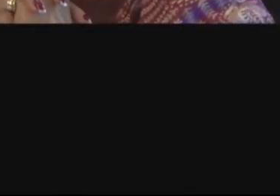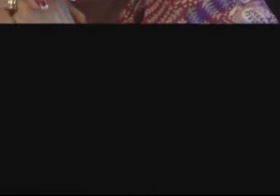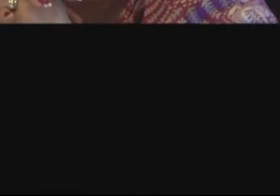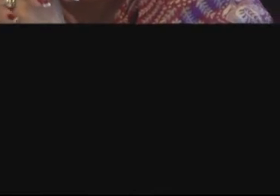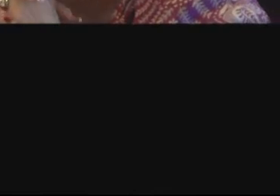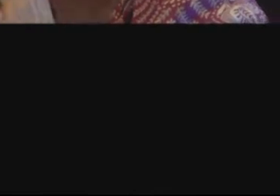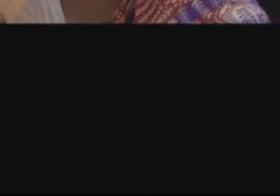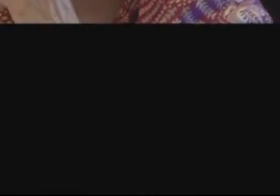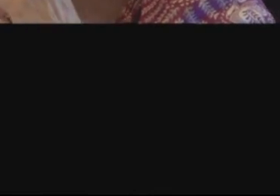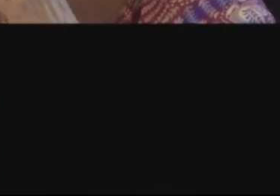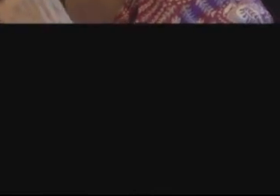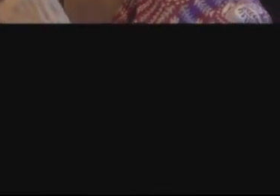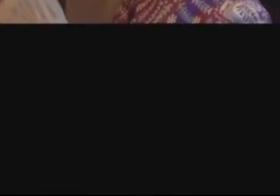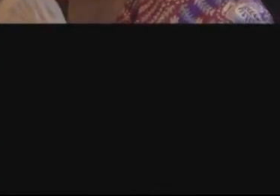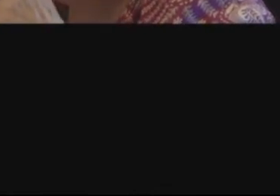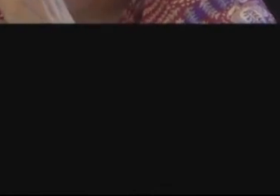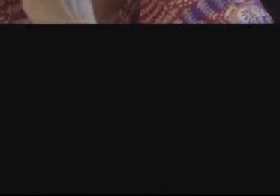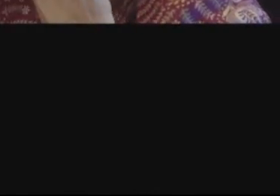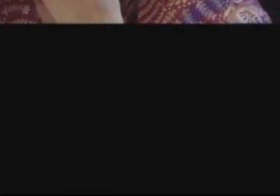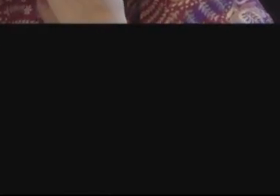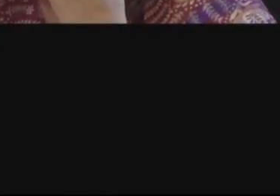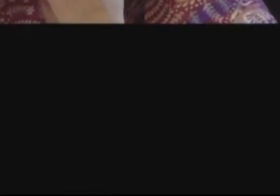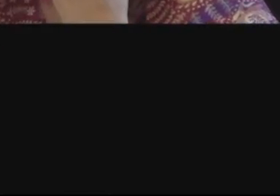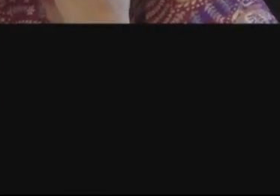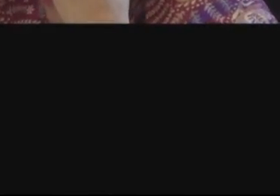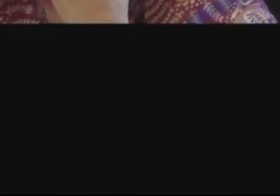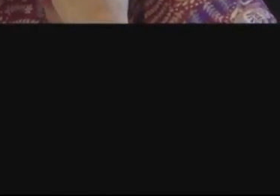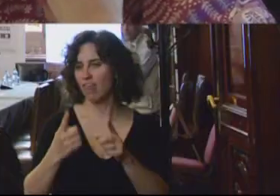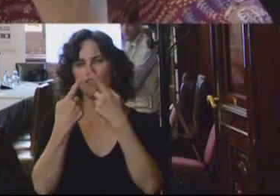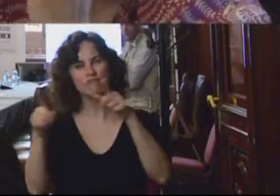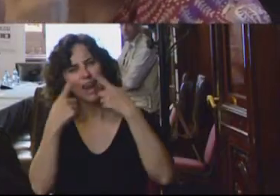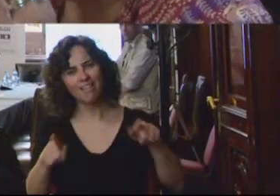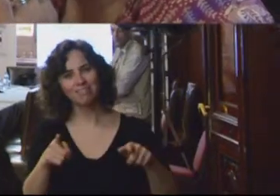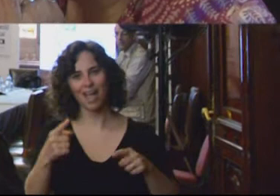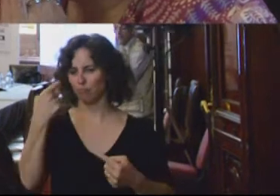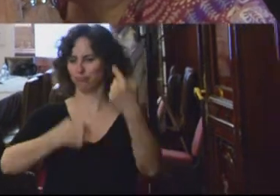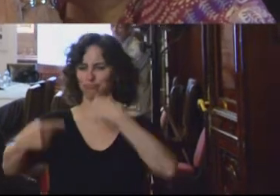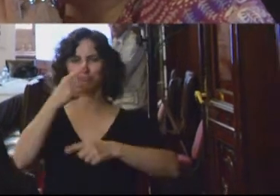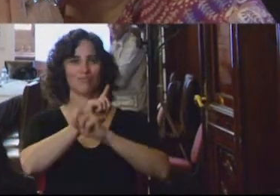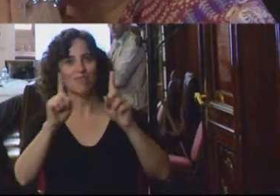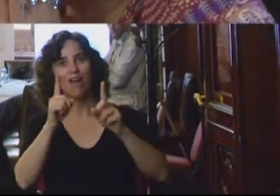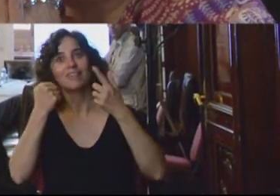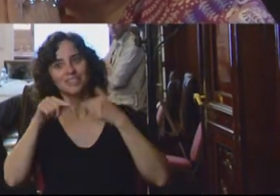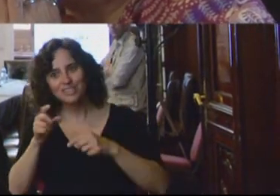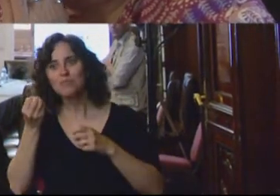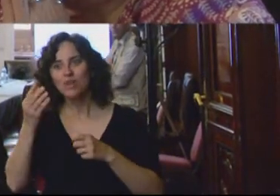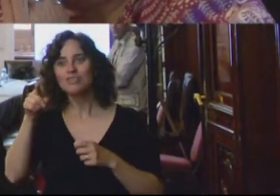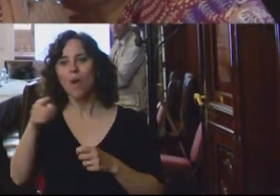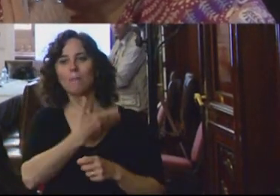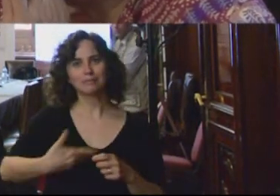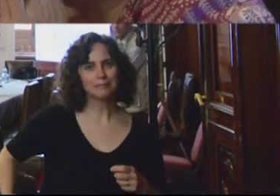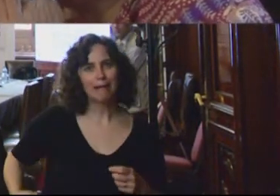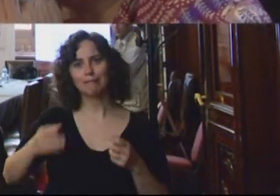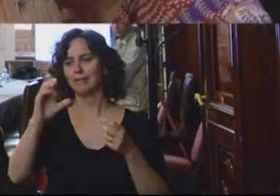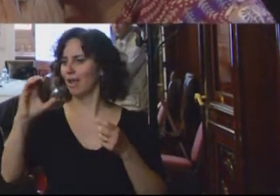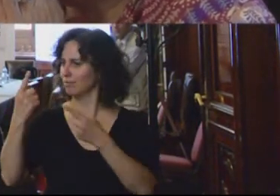20 sábados distintos. Y también por eso, comisionada presidenta, como relatora